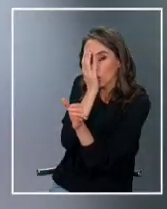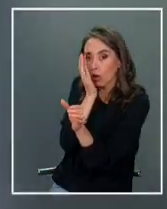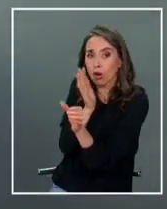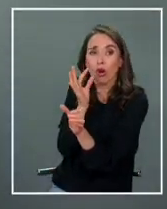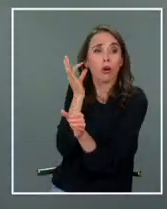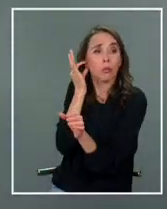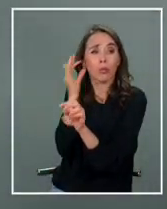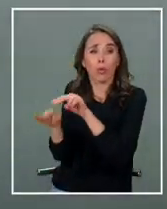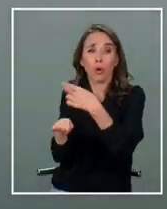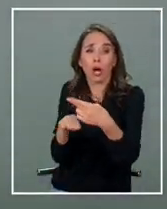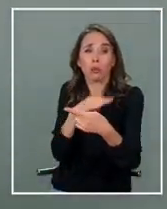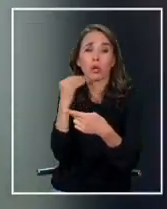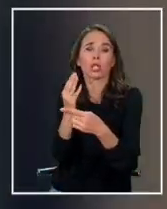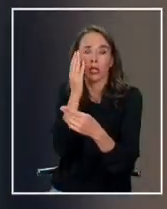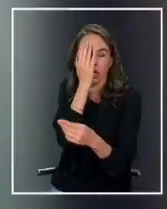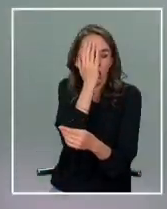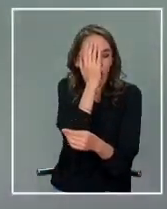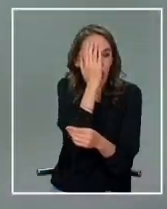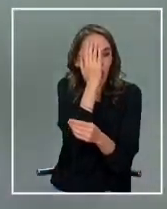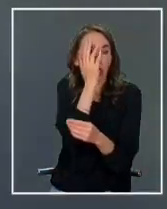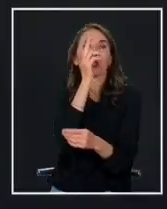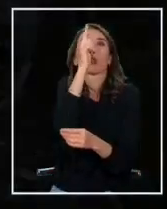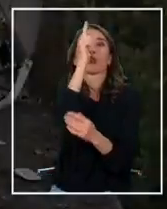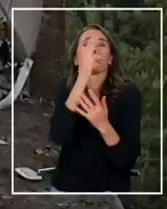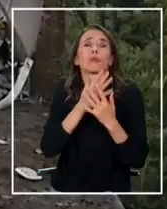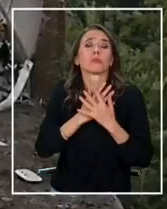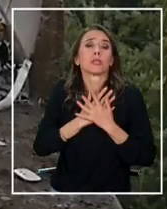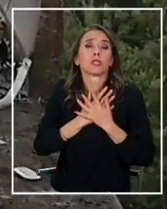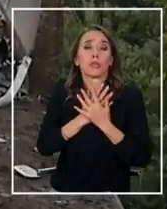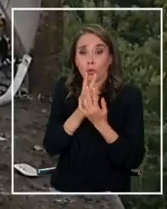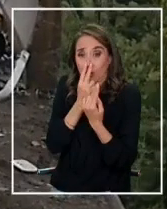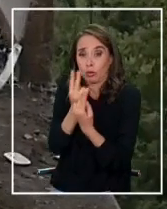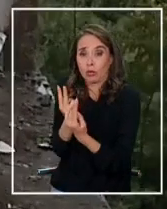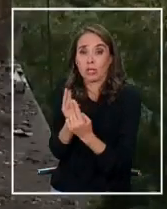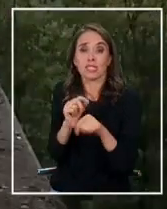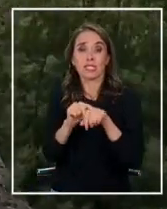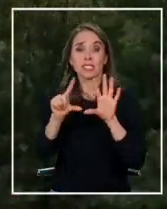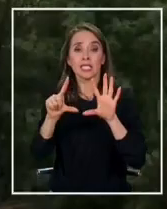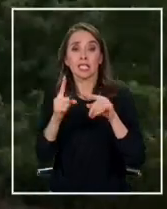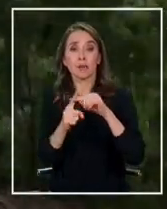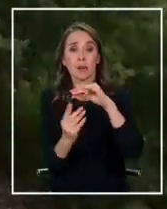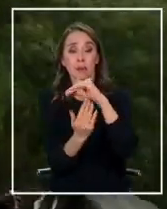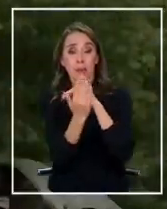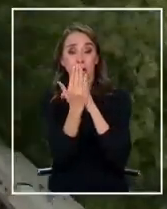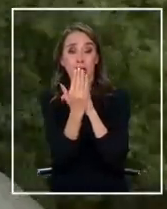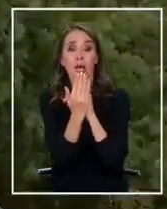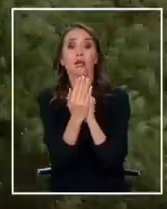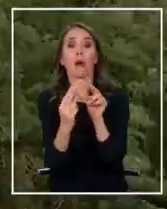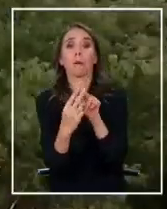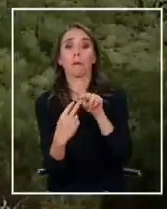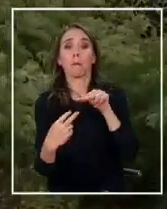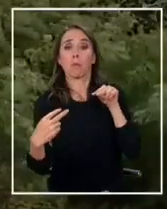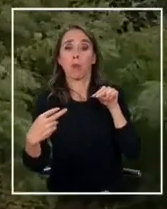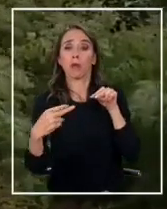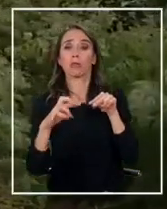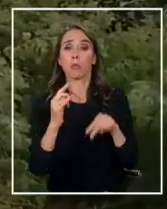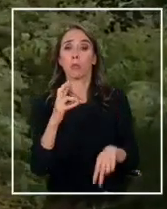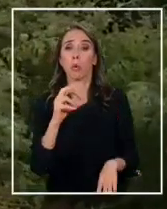ahí la mujer muerta, oh, Dios santísimo, señor. 7:30 de la mañana y el puente Bureo, en el